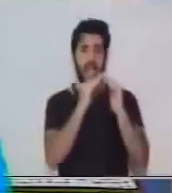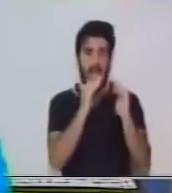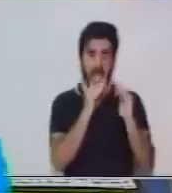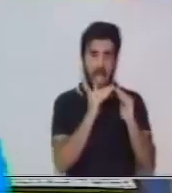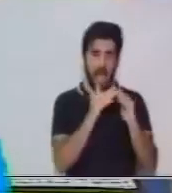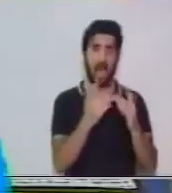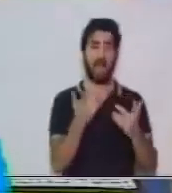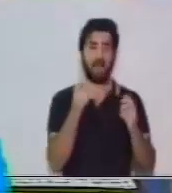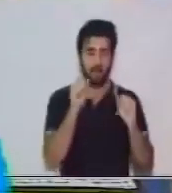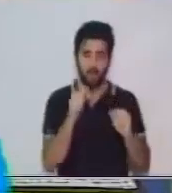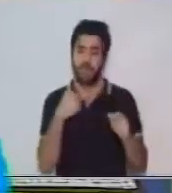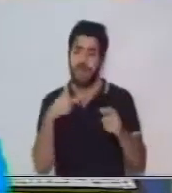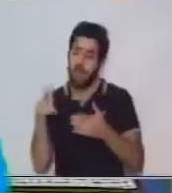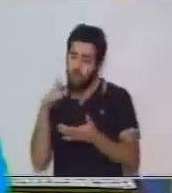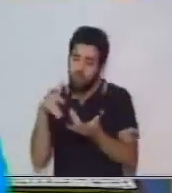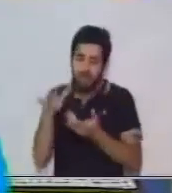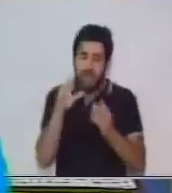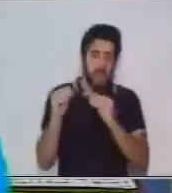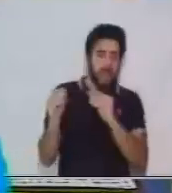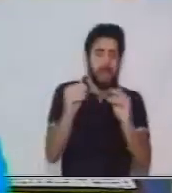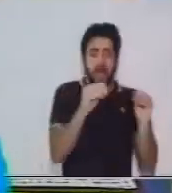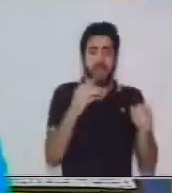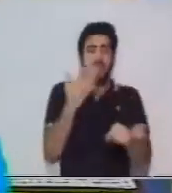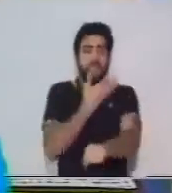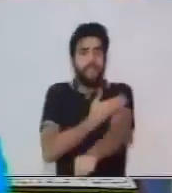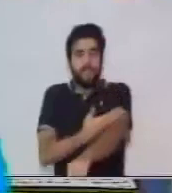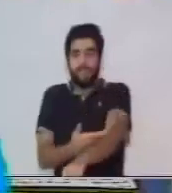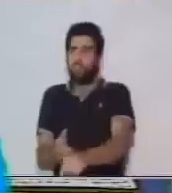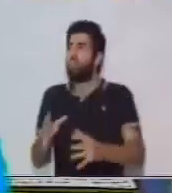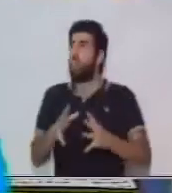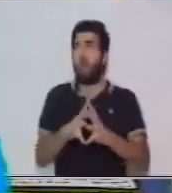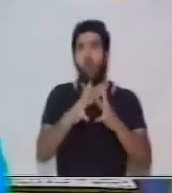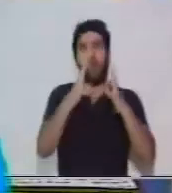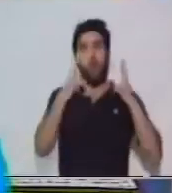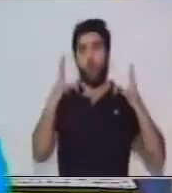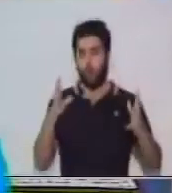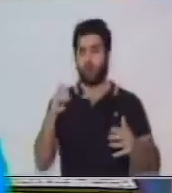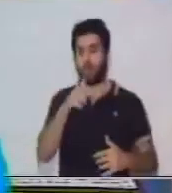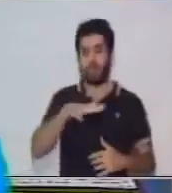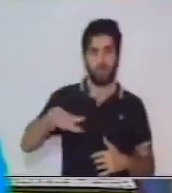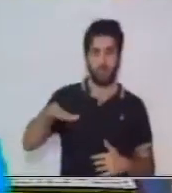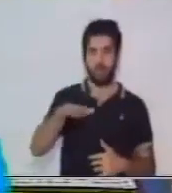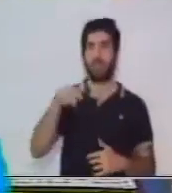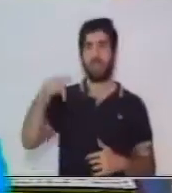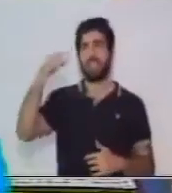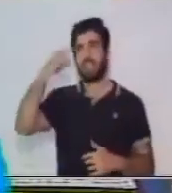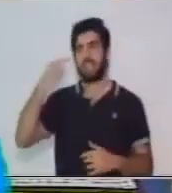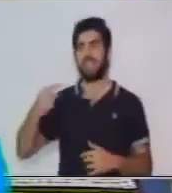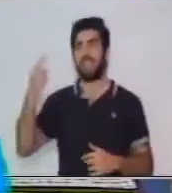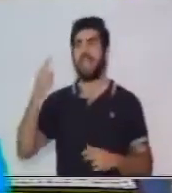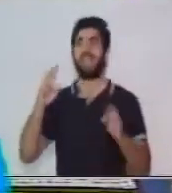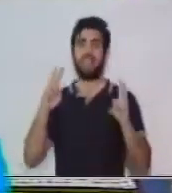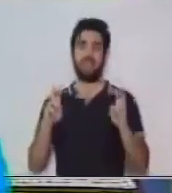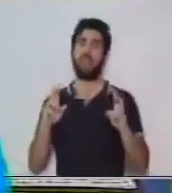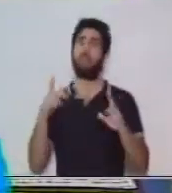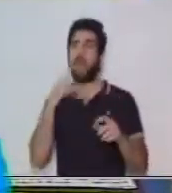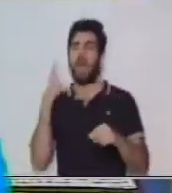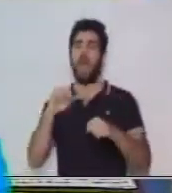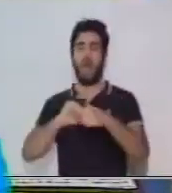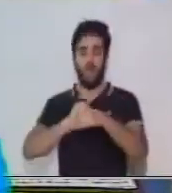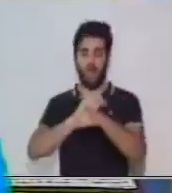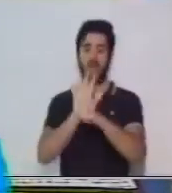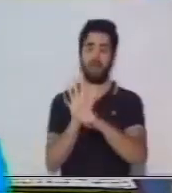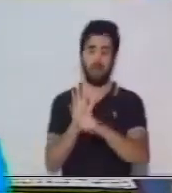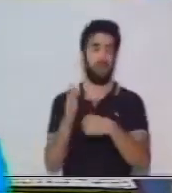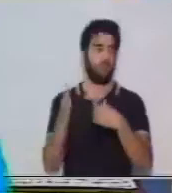pudimos platicar de muchas mágicas aventuras que se han tenido en estos días de pandemia, pero más que todo en los diferentes